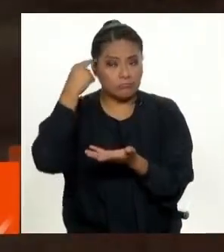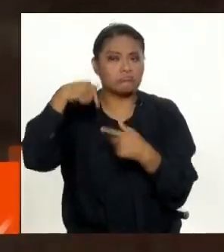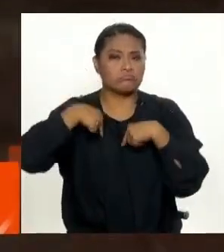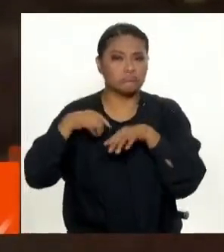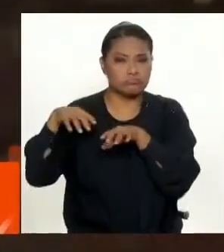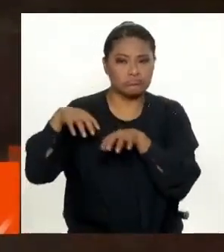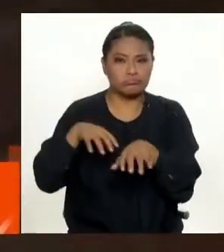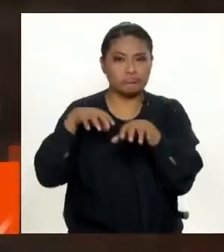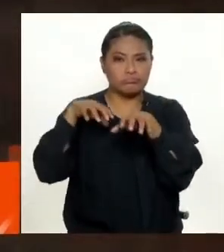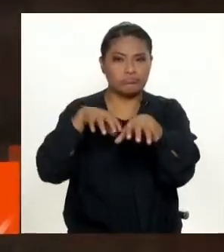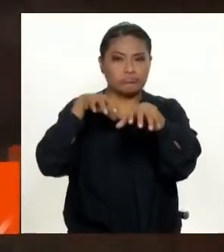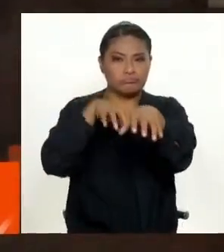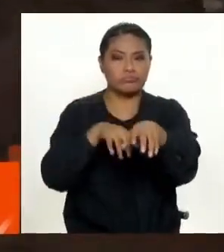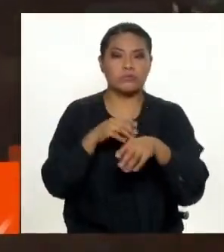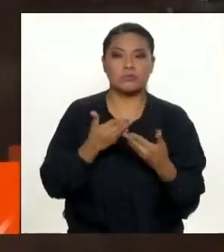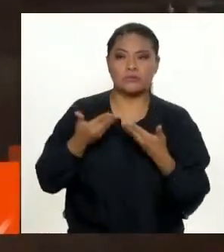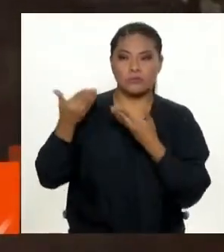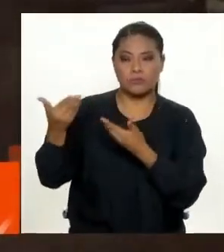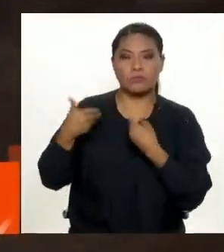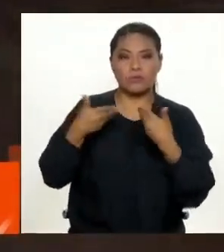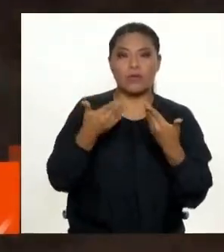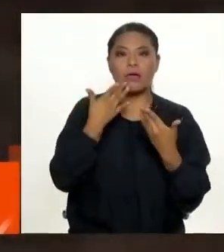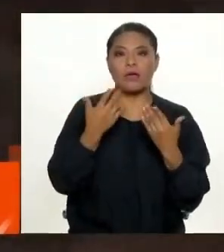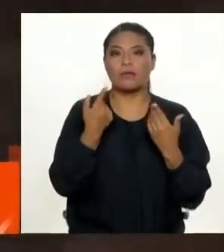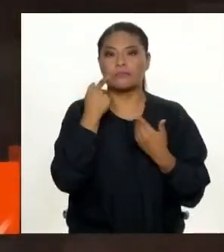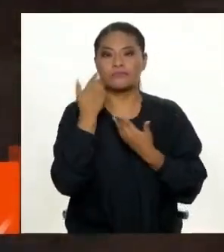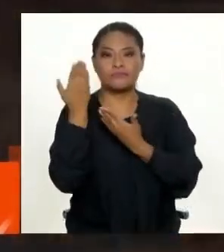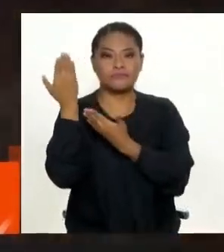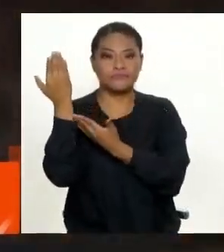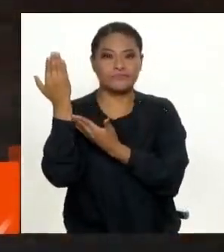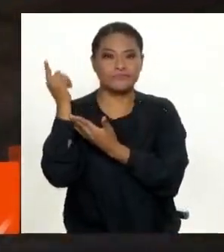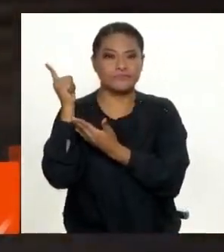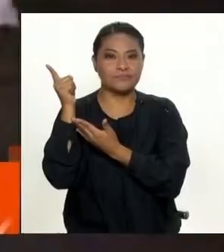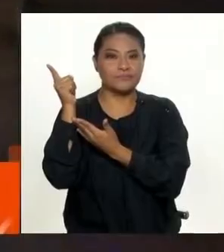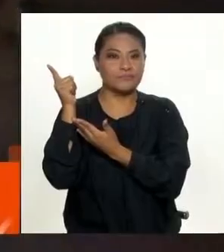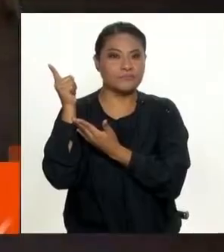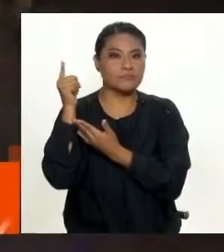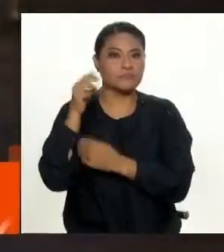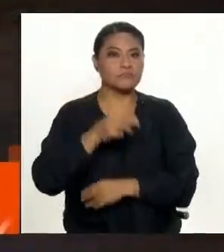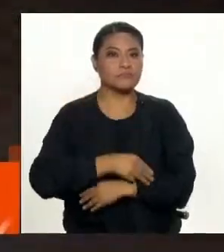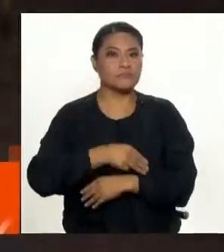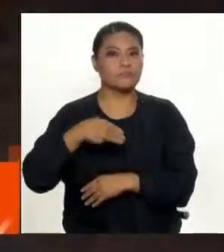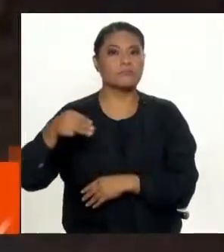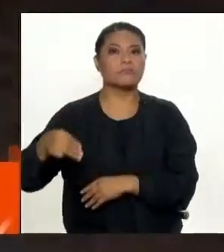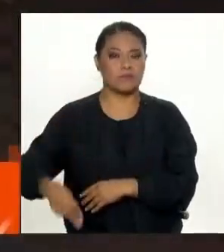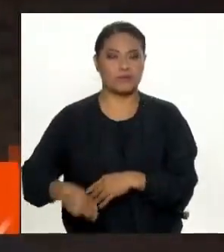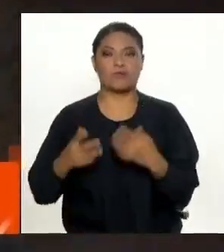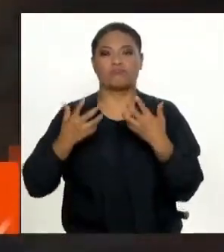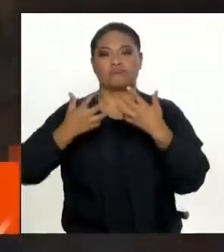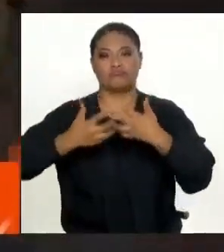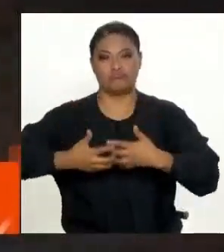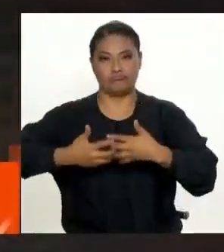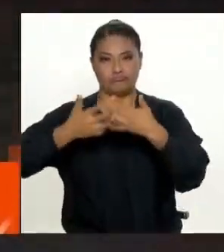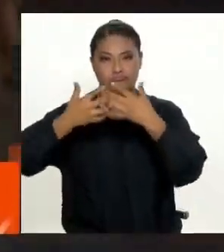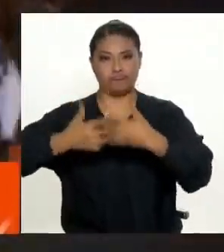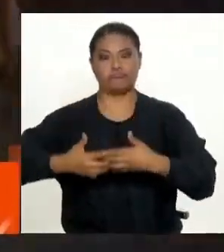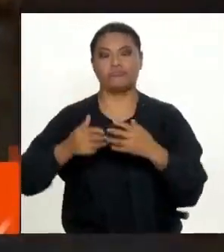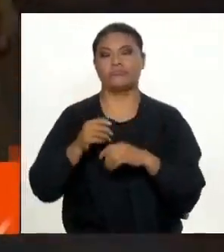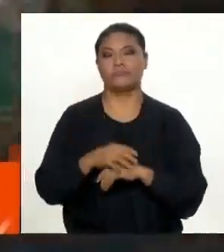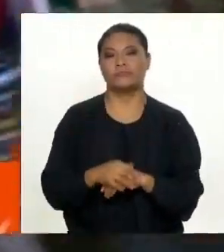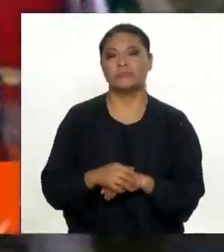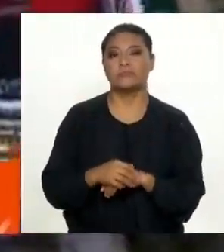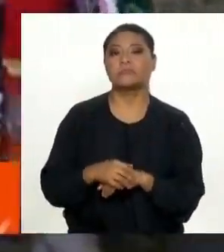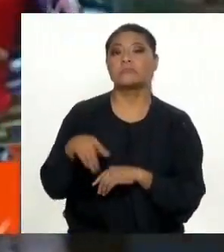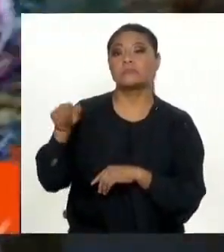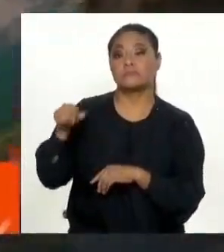este caso le está correspondiendo el turno al Ministerio de la Producción. Estamos viendo que ya está iniciando, pese a que